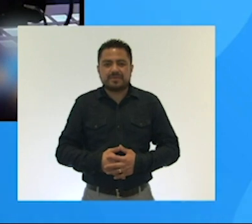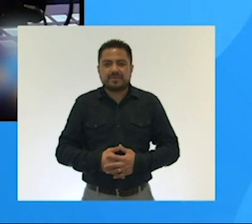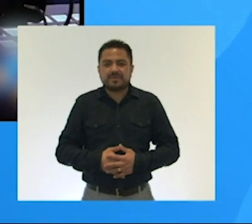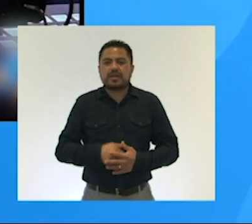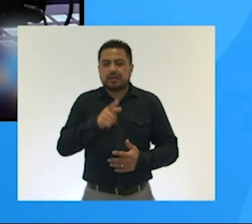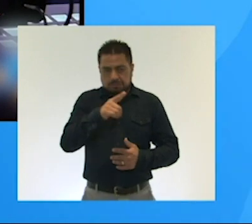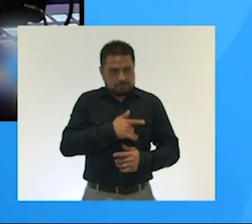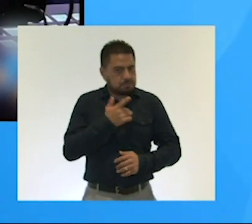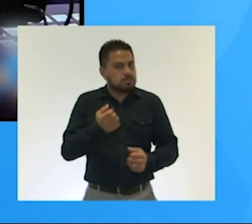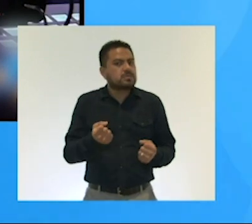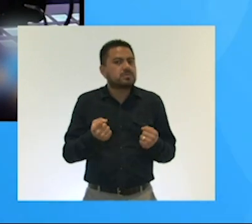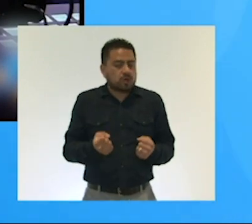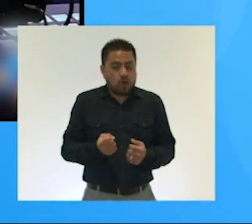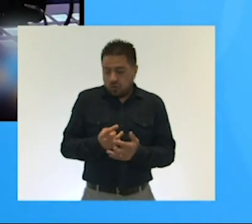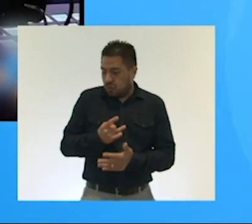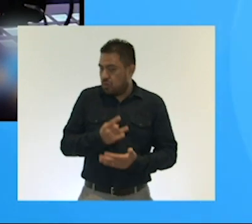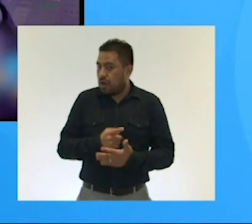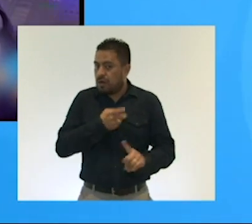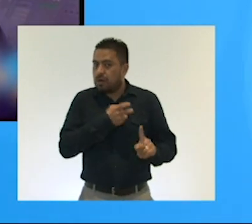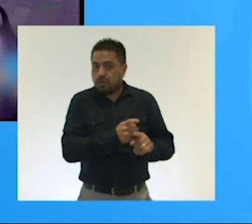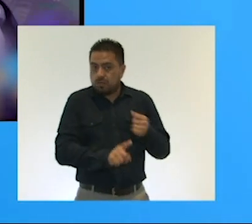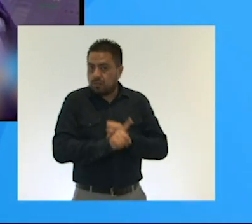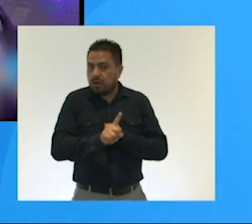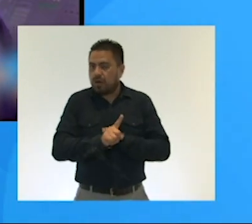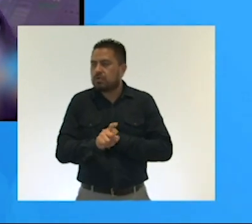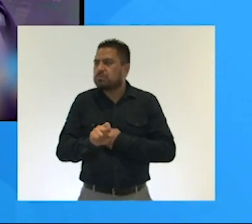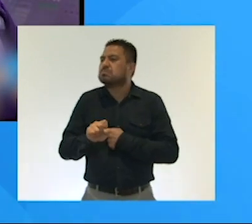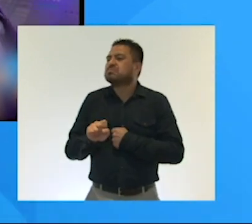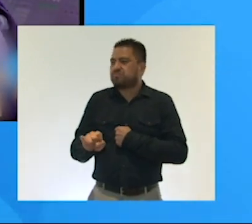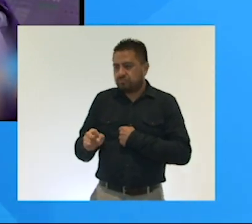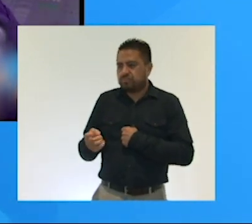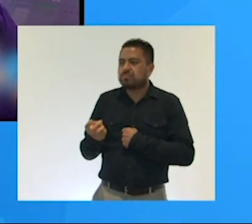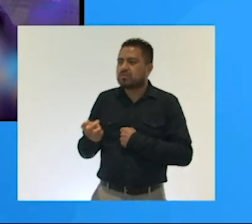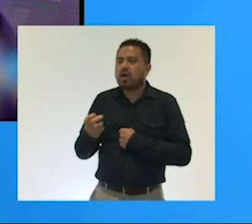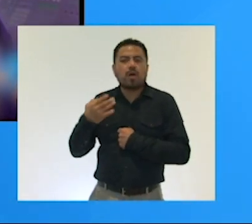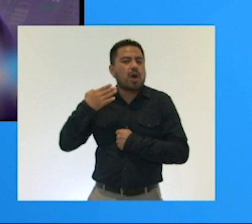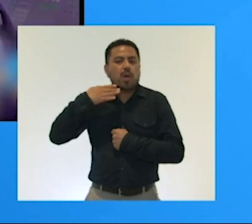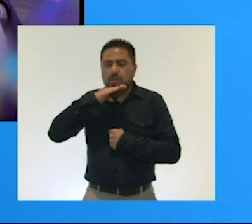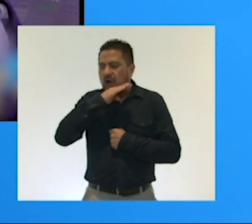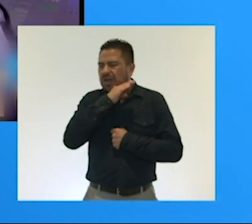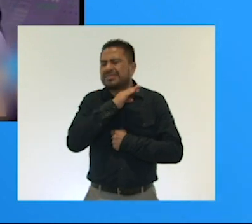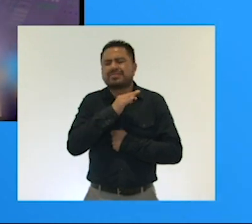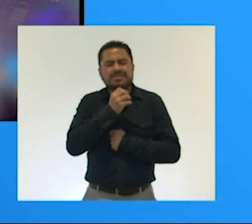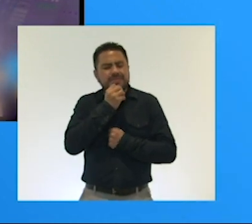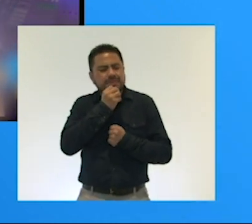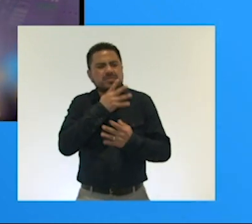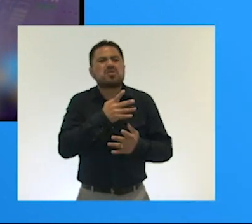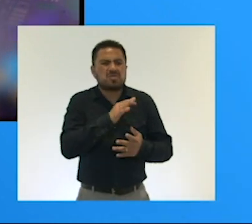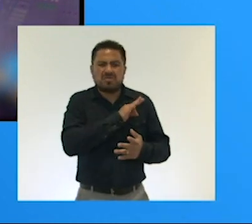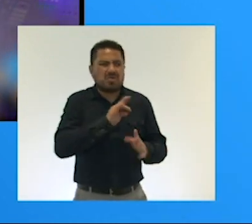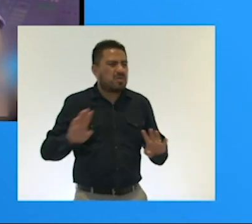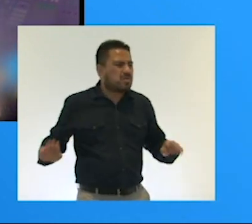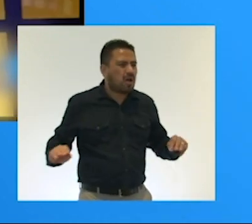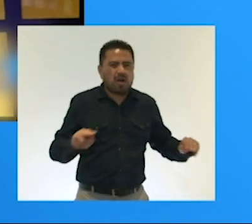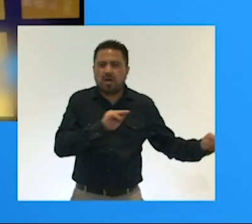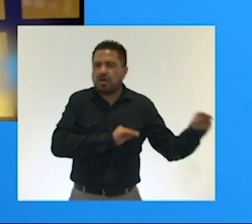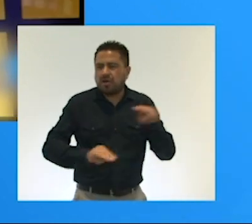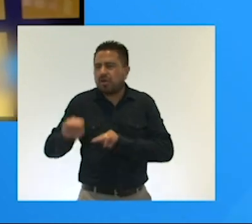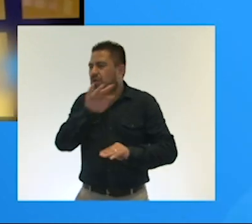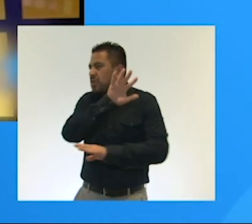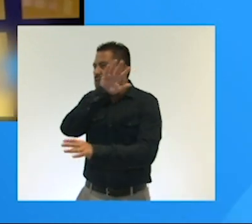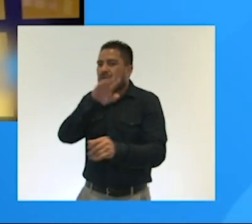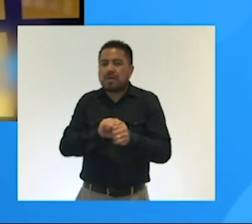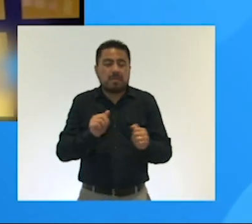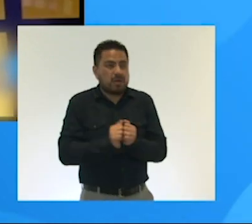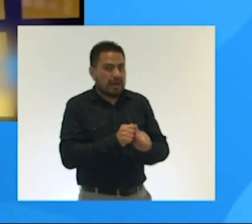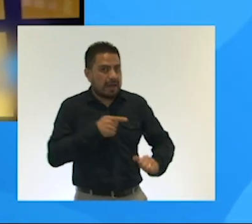¿Estás seguro que esta es la única solución, Staff? Así es, muchacho. El pozole lo vale. Movería montañas por él.